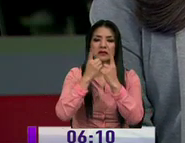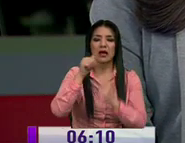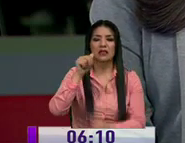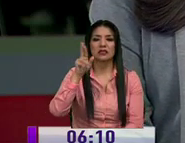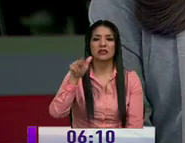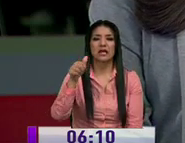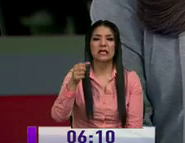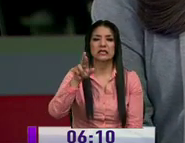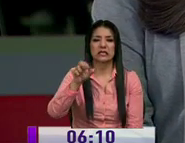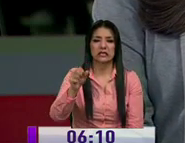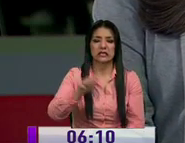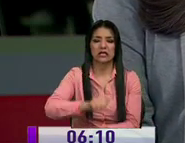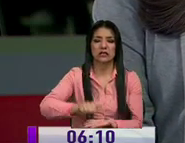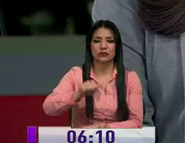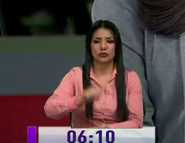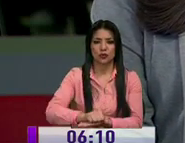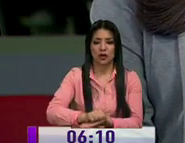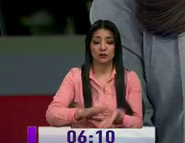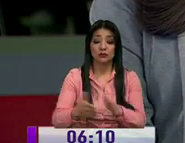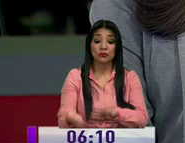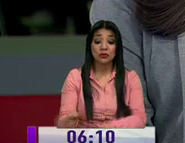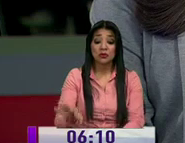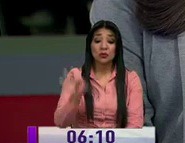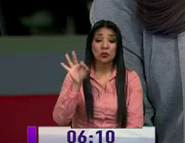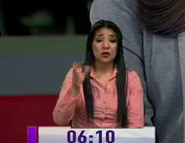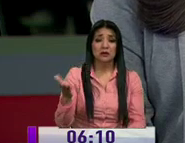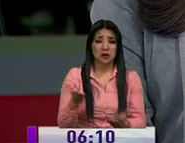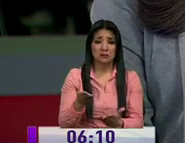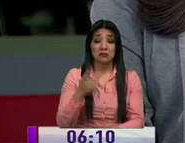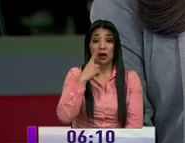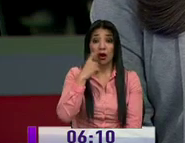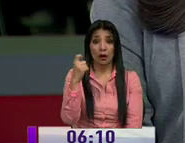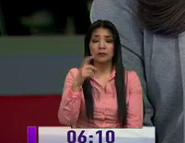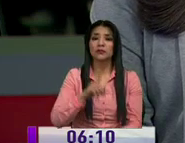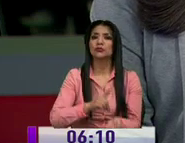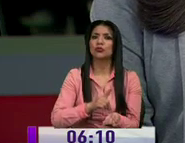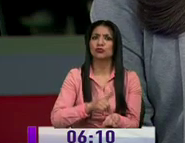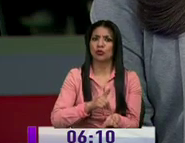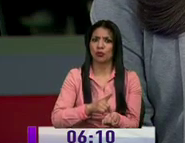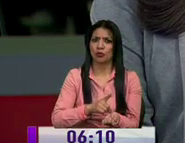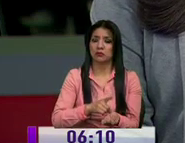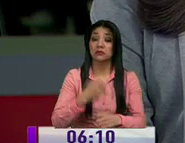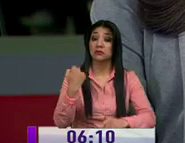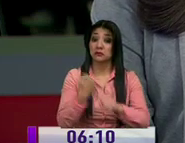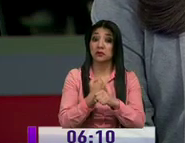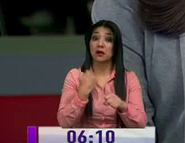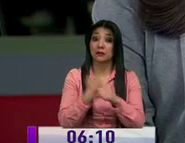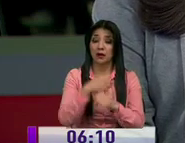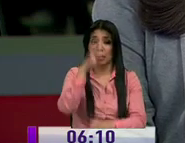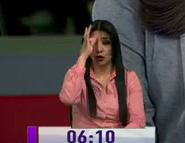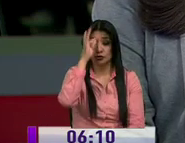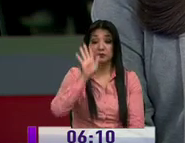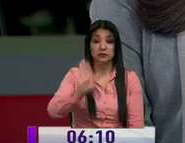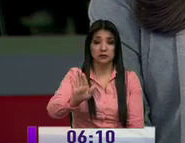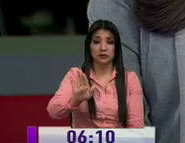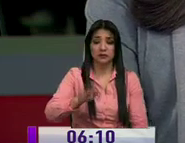Se presume que el cadáver encontrado sería de un reconocido médico que laboraba en una institución de salud de la capital azuaya.